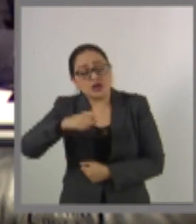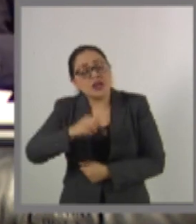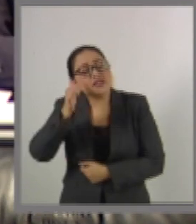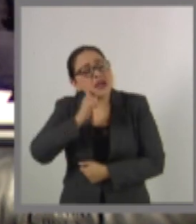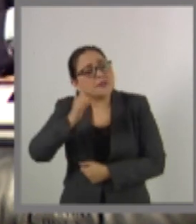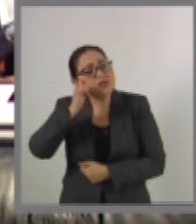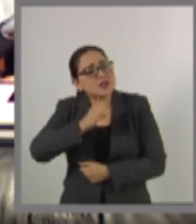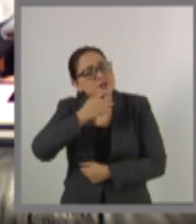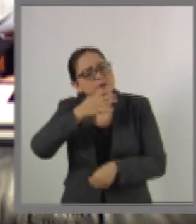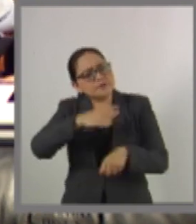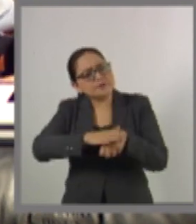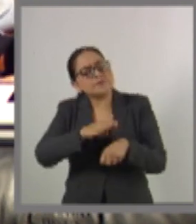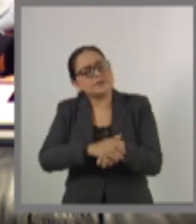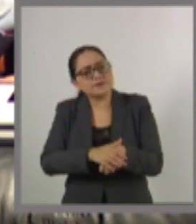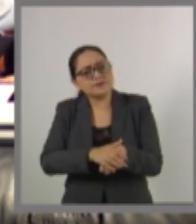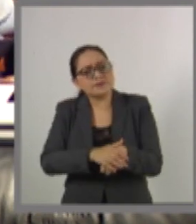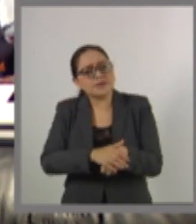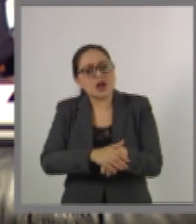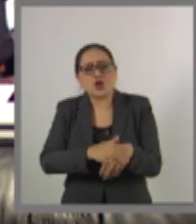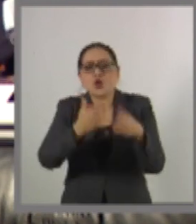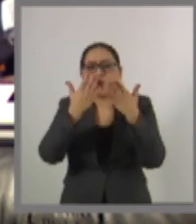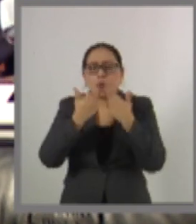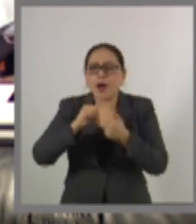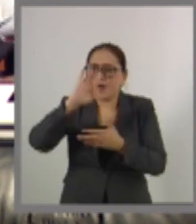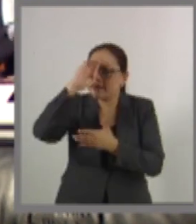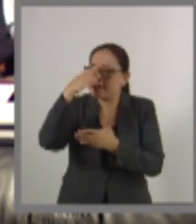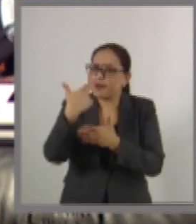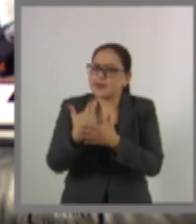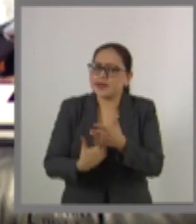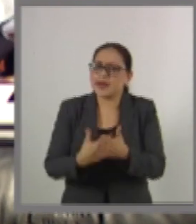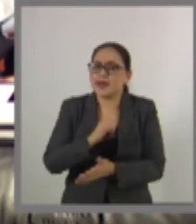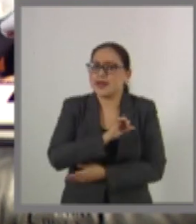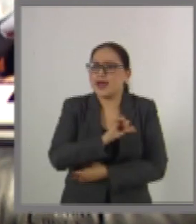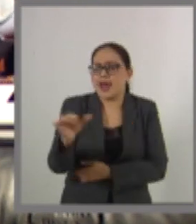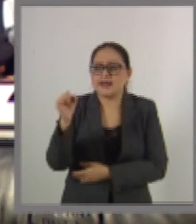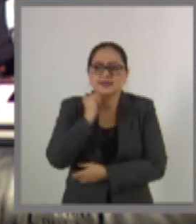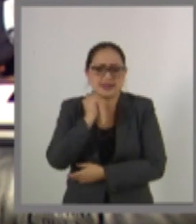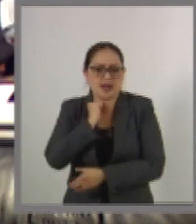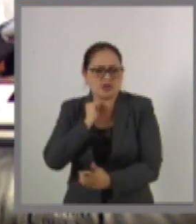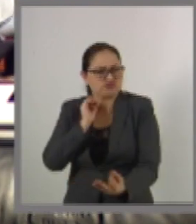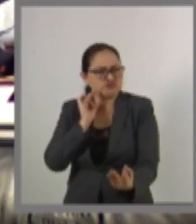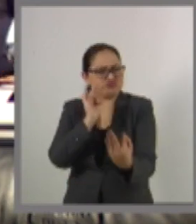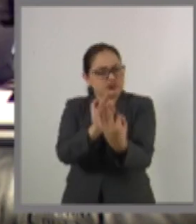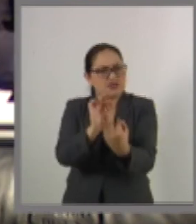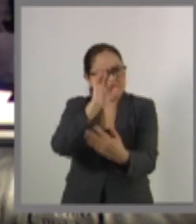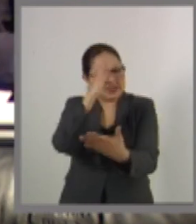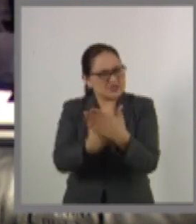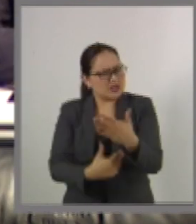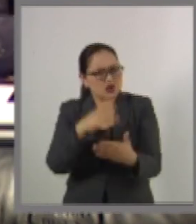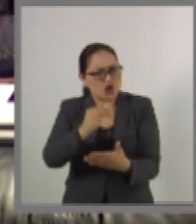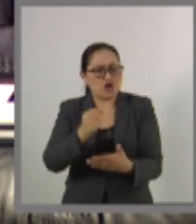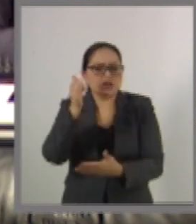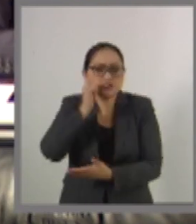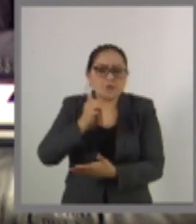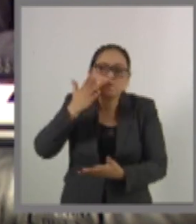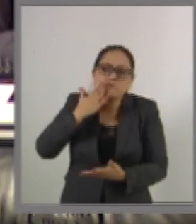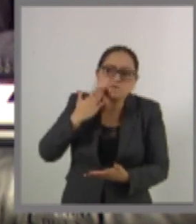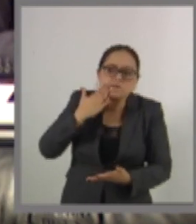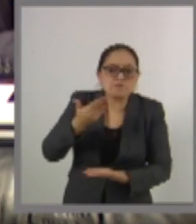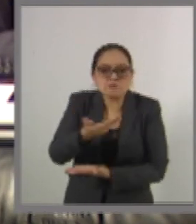fue: no le falten al respeto a ningún senador. La cortesía